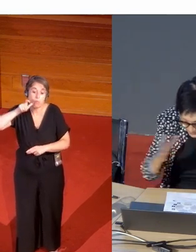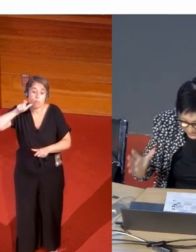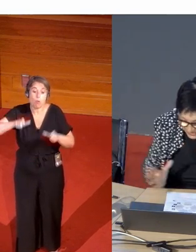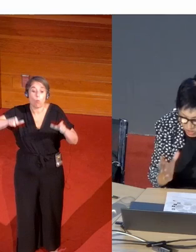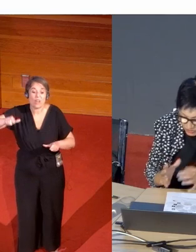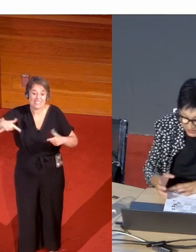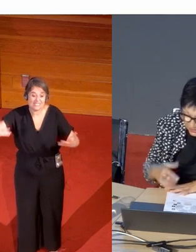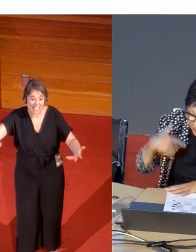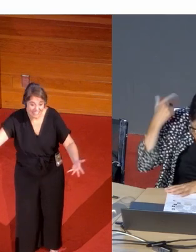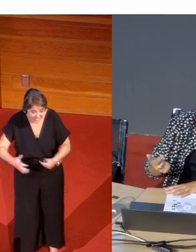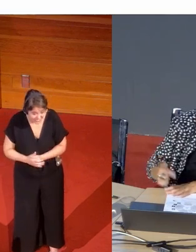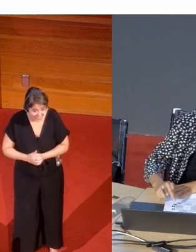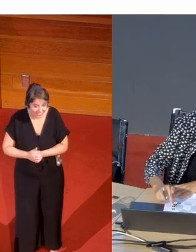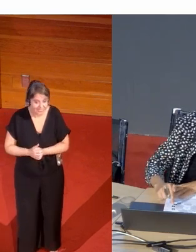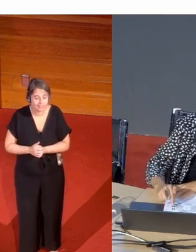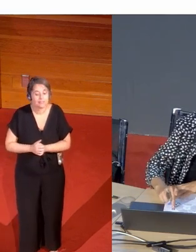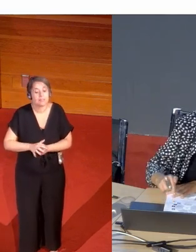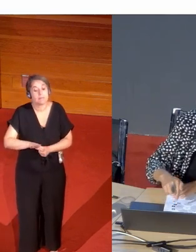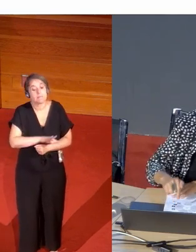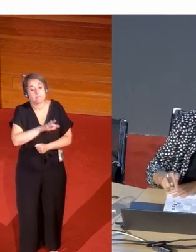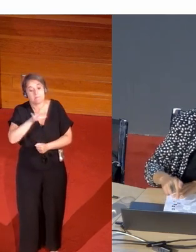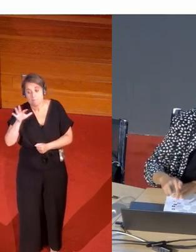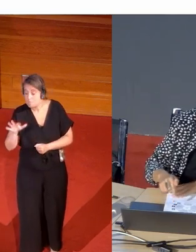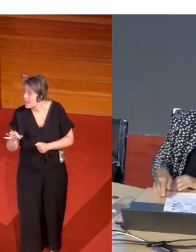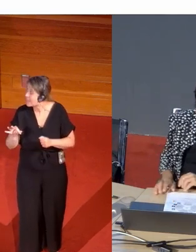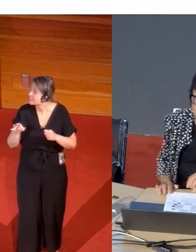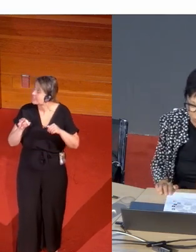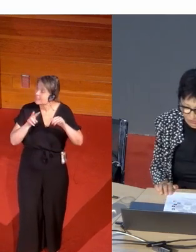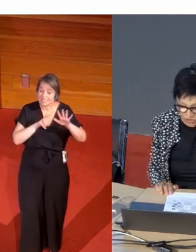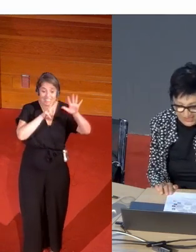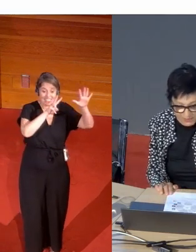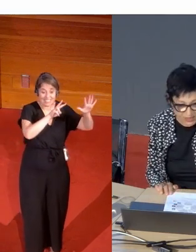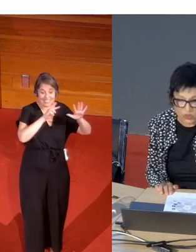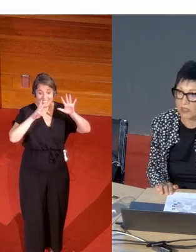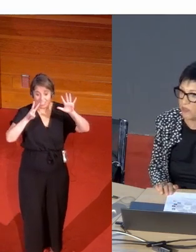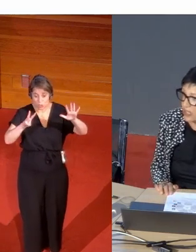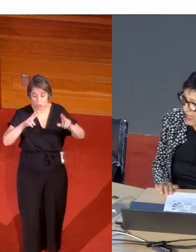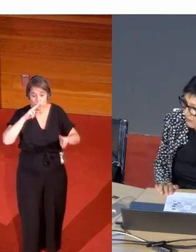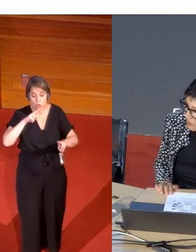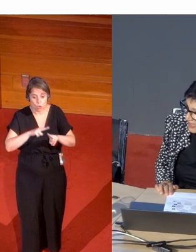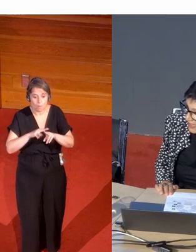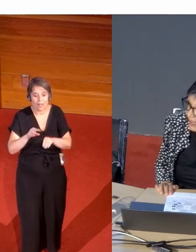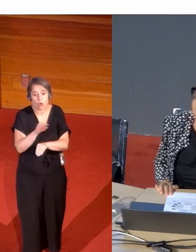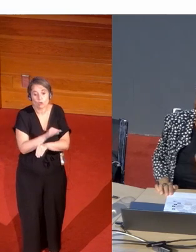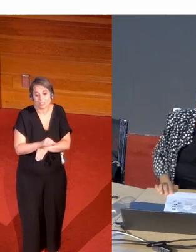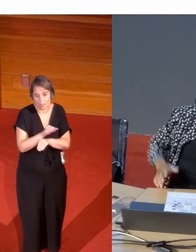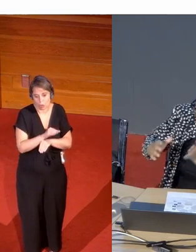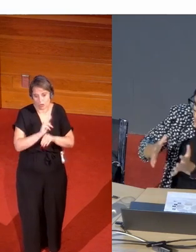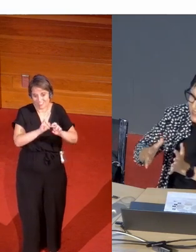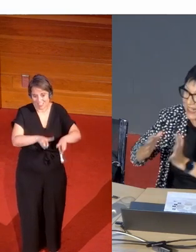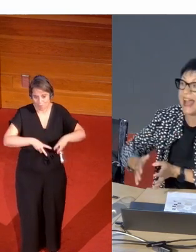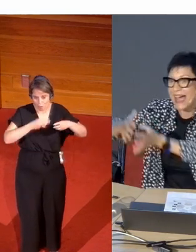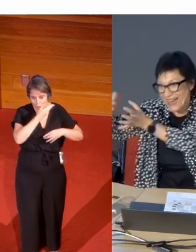populista eso y luego además están estos 78 que son los que se llaman conservadores y reformistas